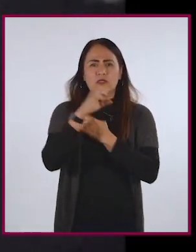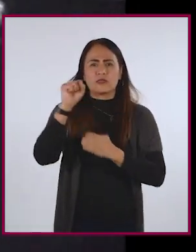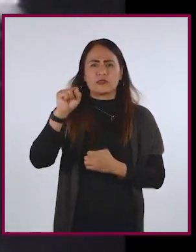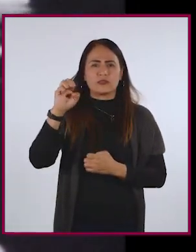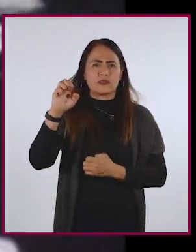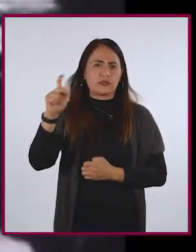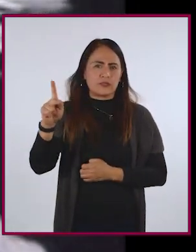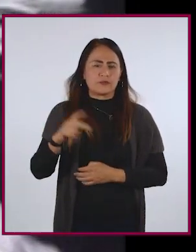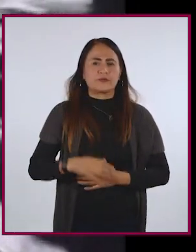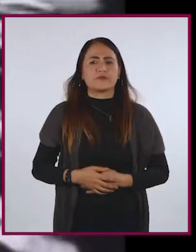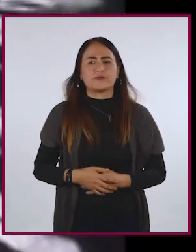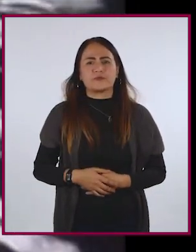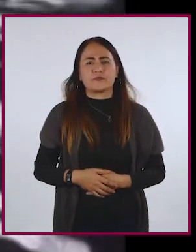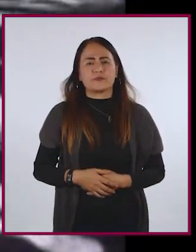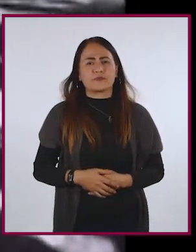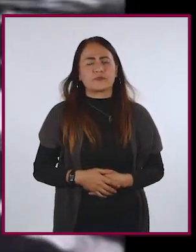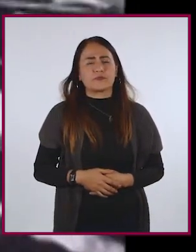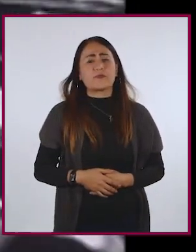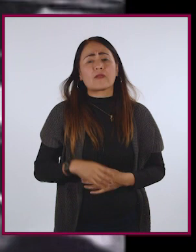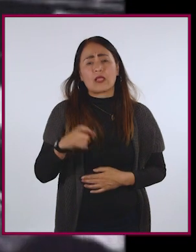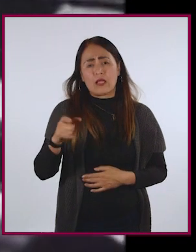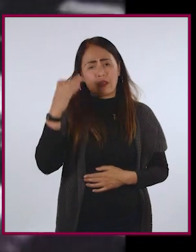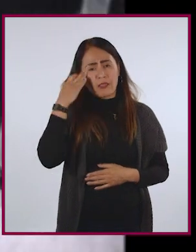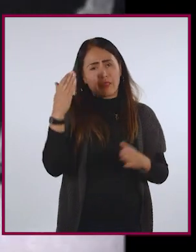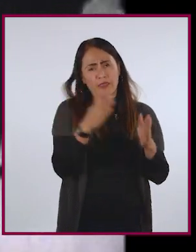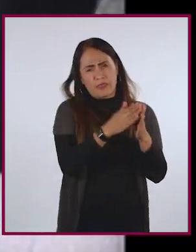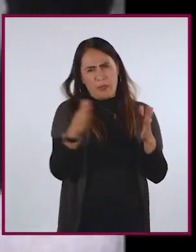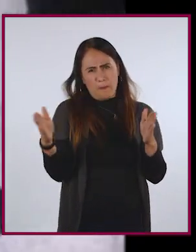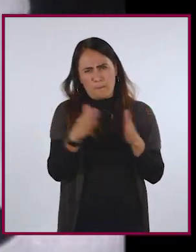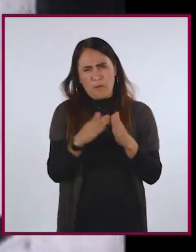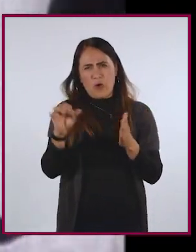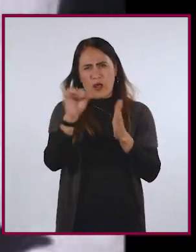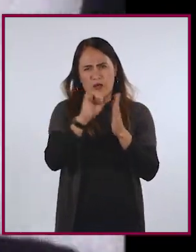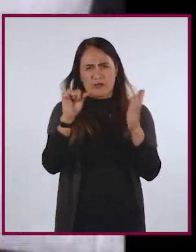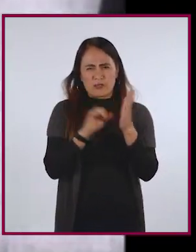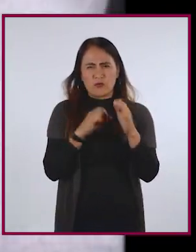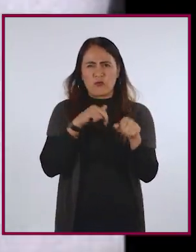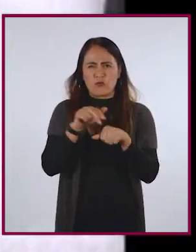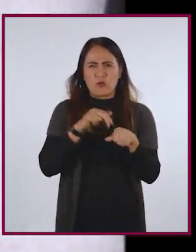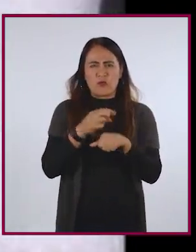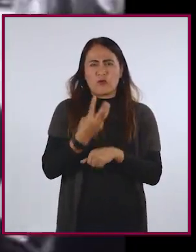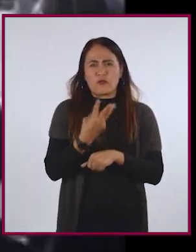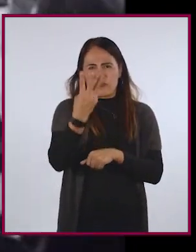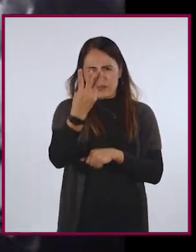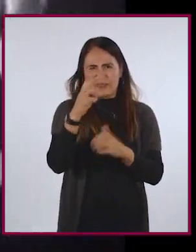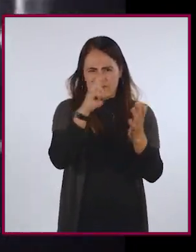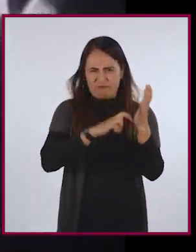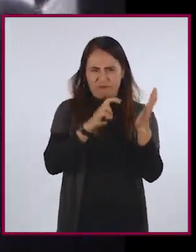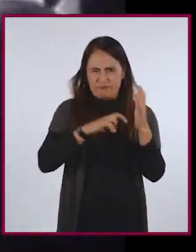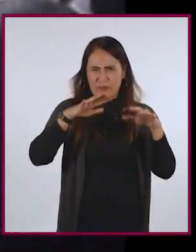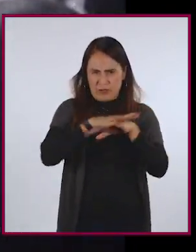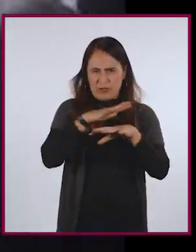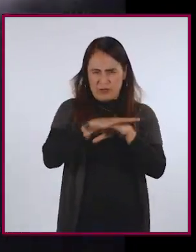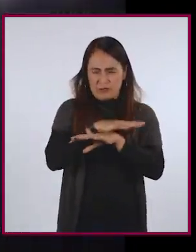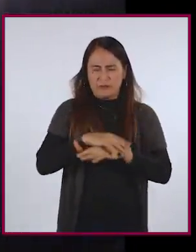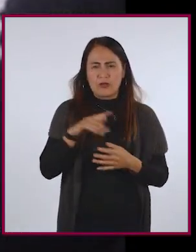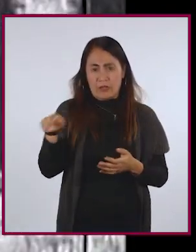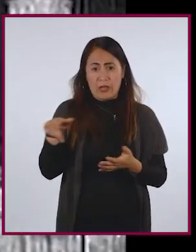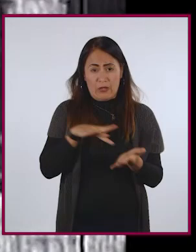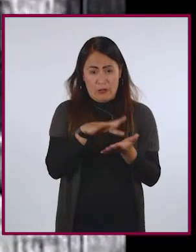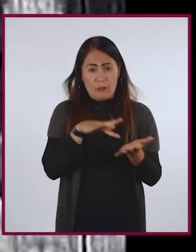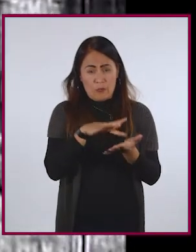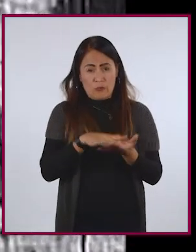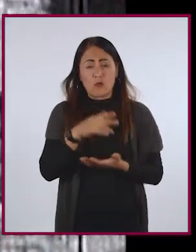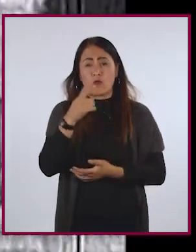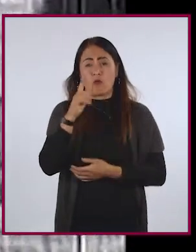Educación Pública. Durante ese periodo, participa en la reforma al artículo 3 de la Constitución.